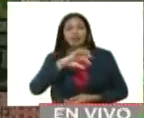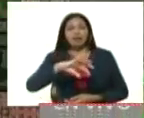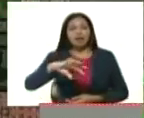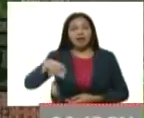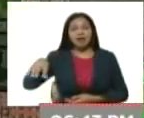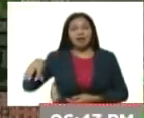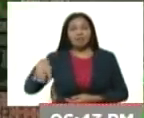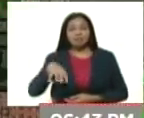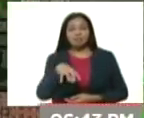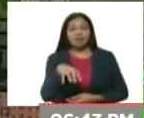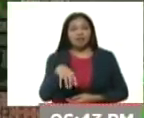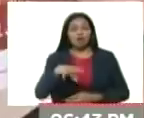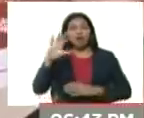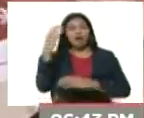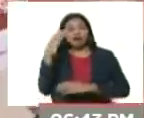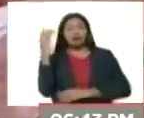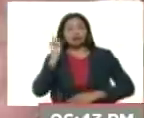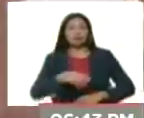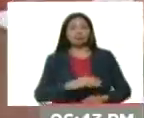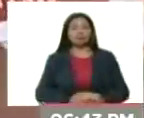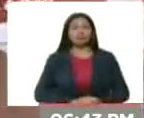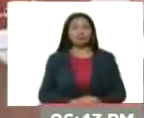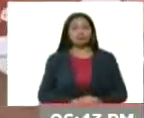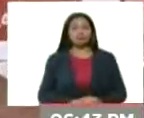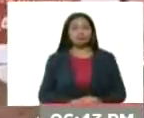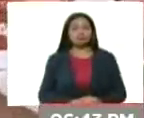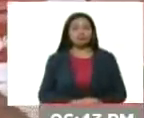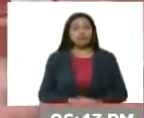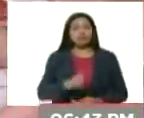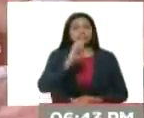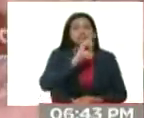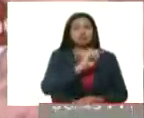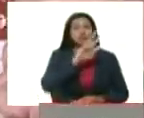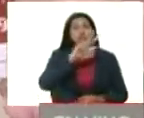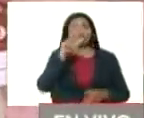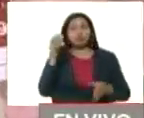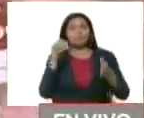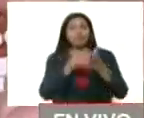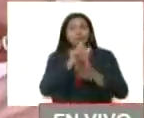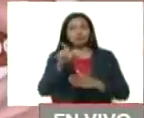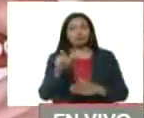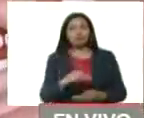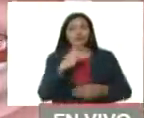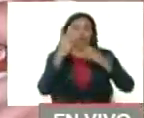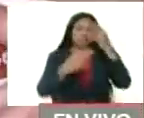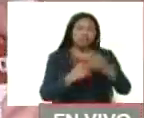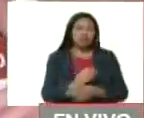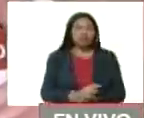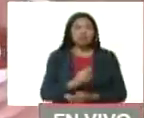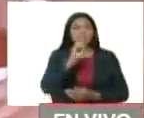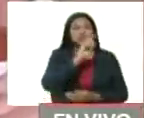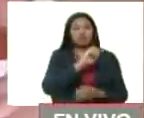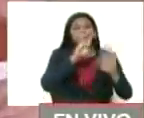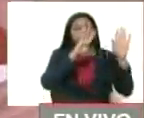país y el distrito capital. Y de las 152.000 personas ya han sido visitadas